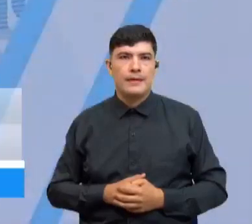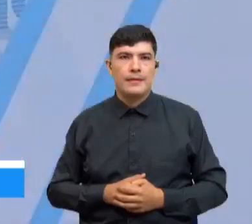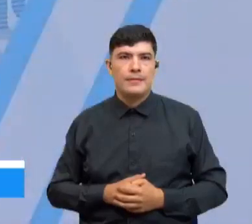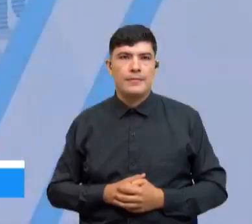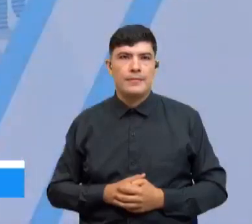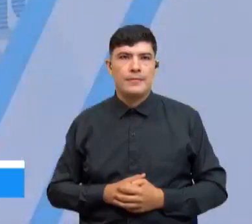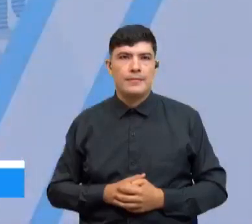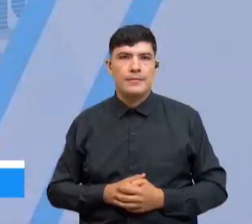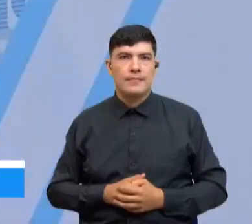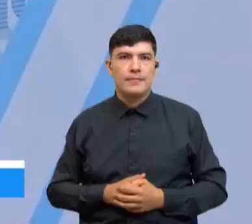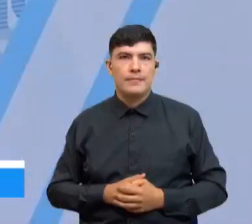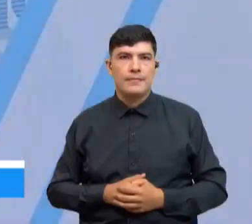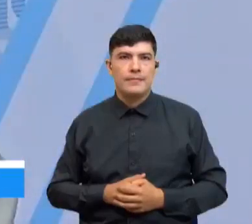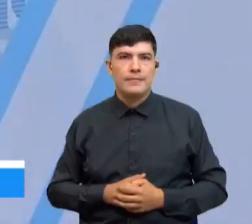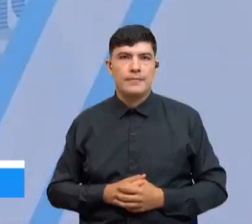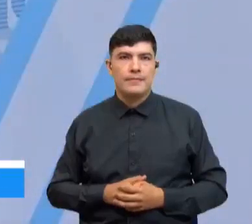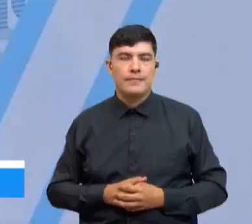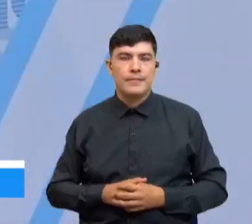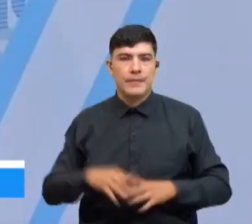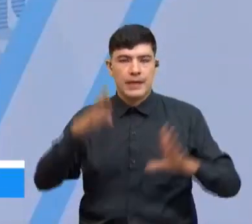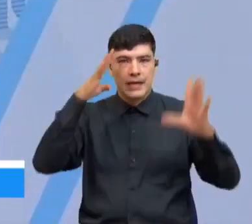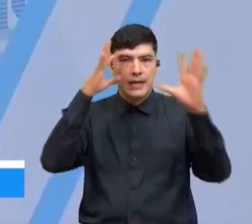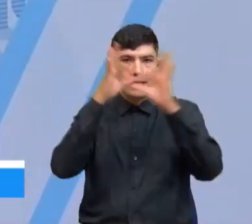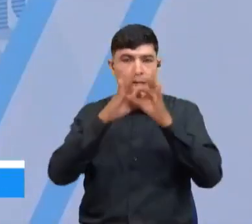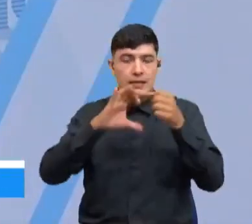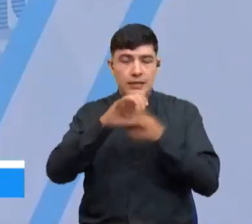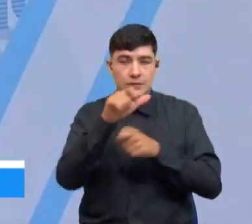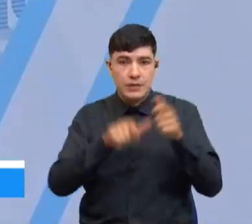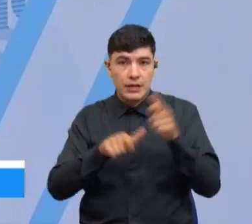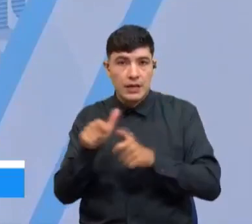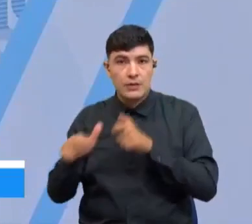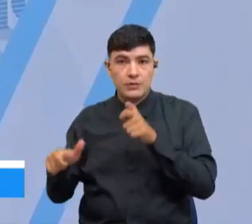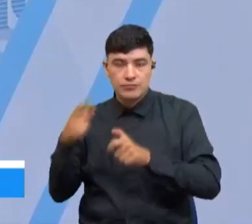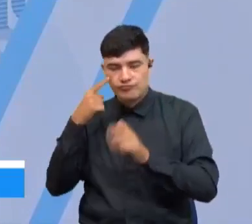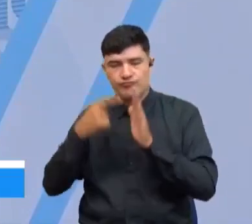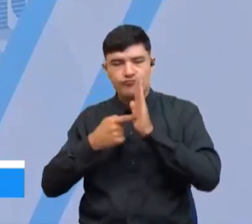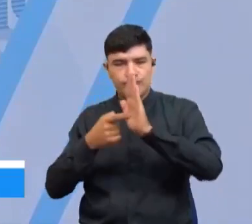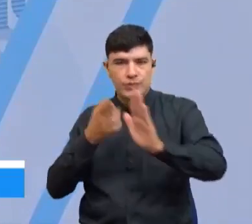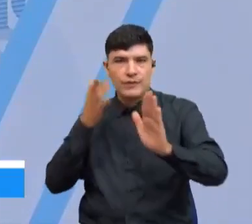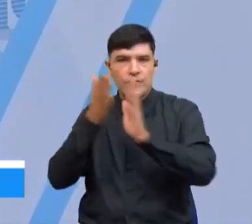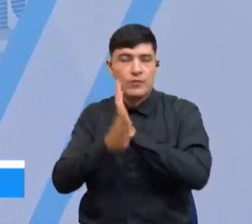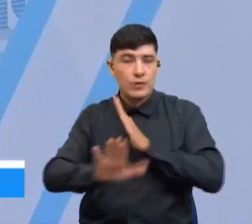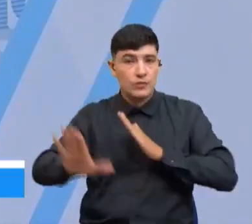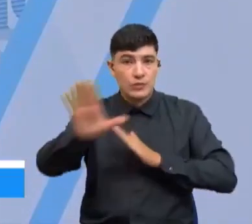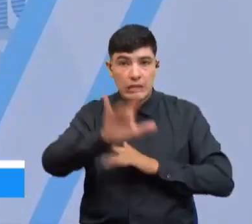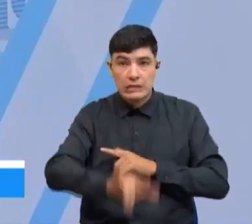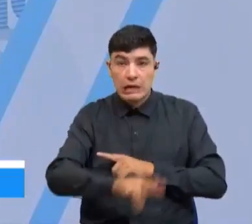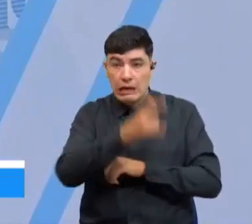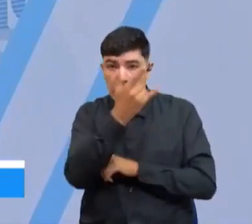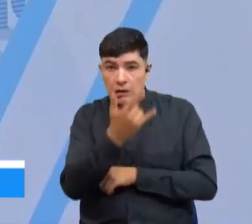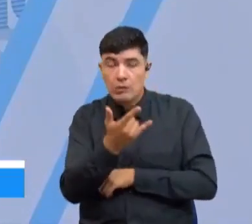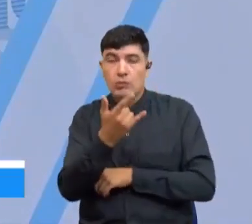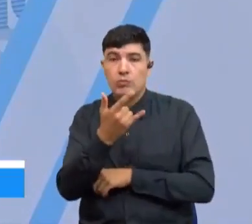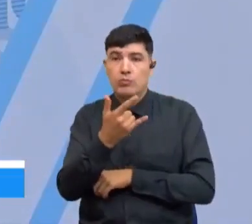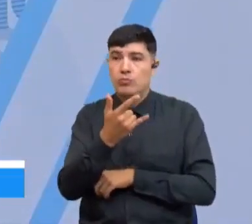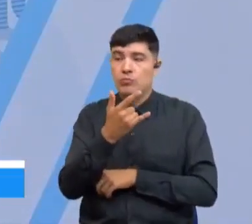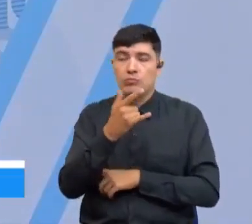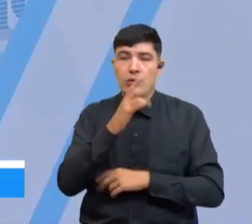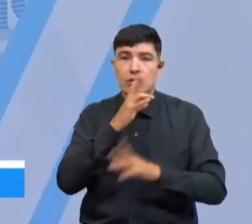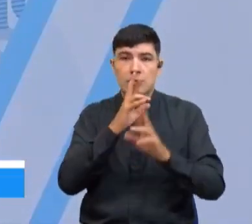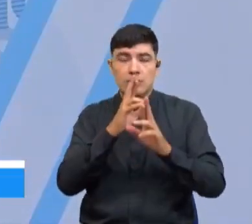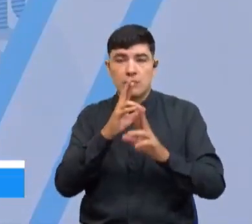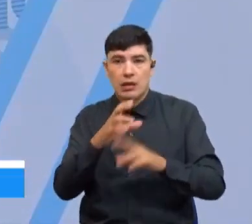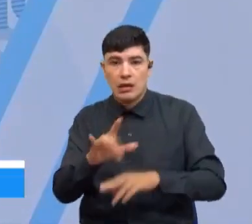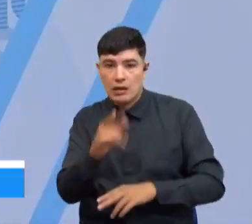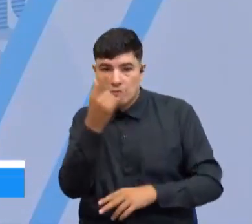El equipo periodístico de Lente Ciudadano y Oriente Noticias estará al tanto de qué nos dice la administración municipal. Por el momento